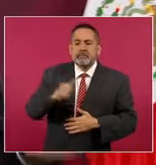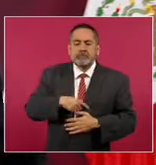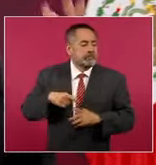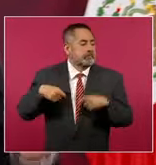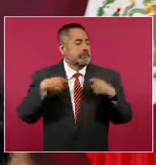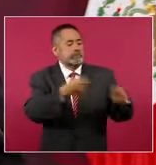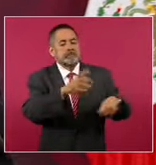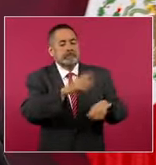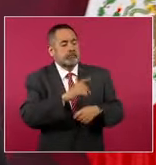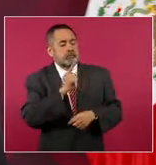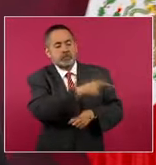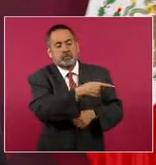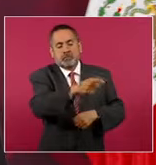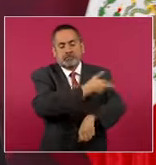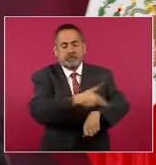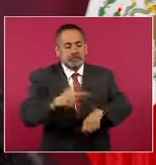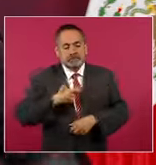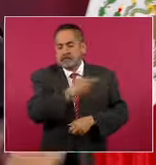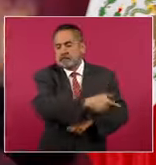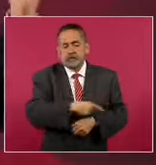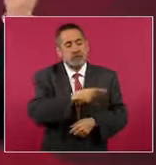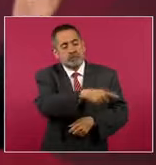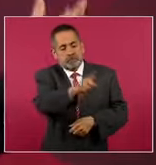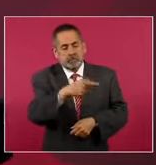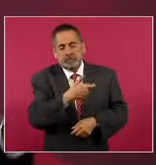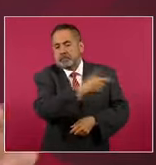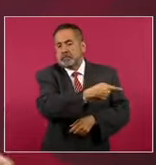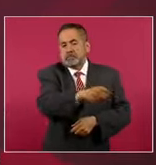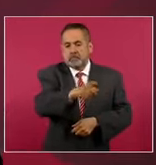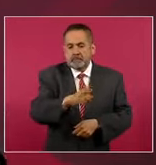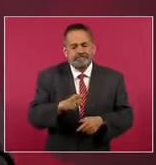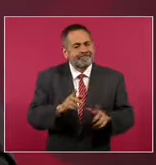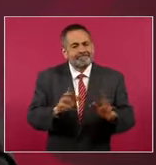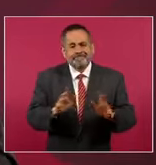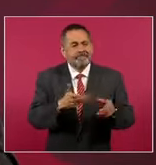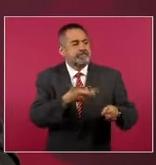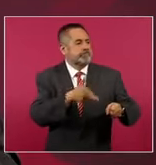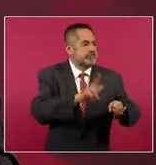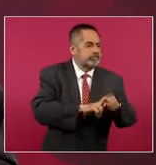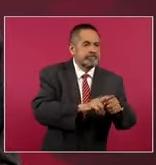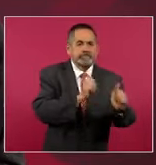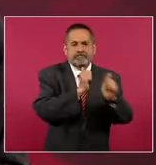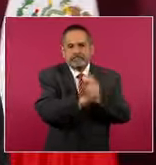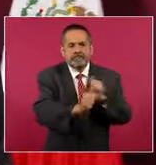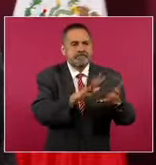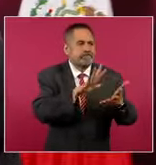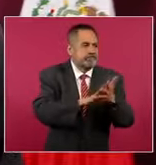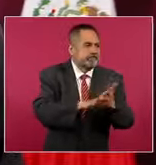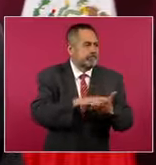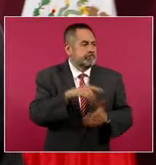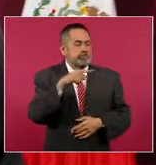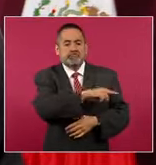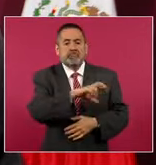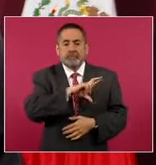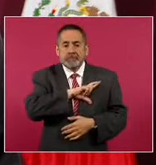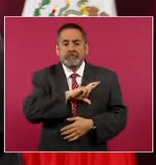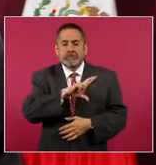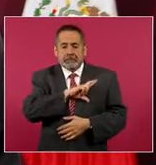Autopistas concesionadas. Hospitales concesionados. Reclusorios concesionados.